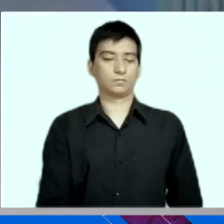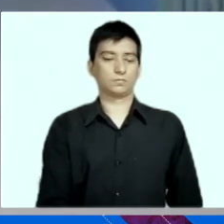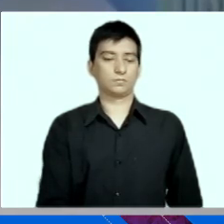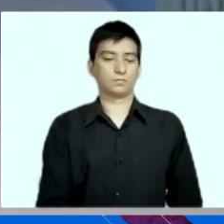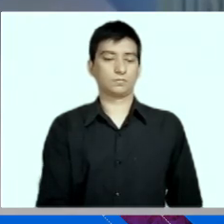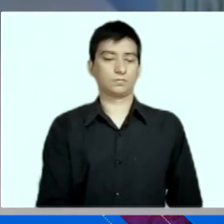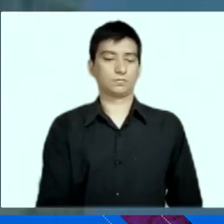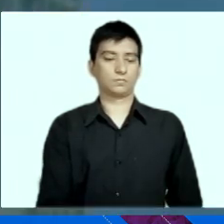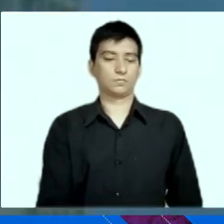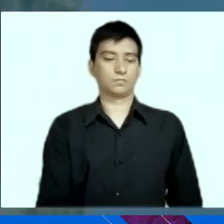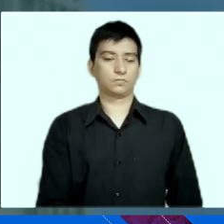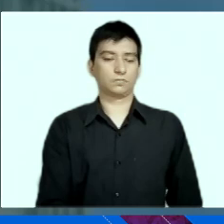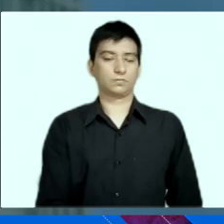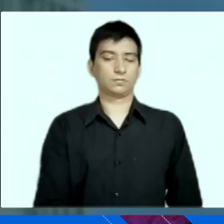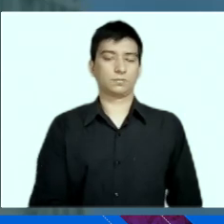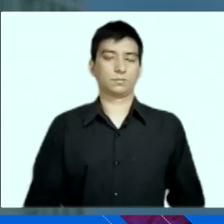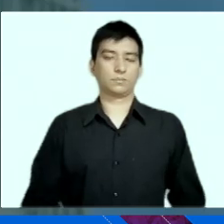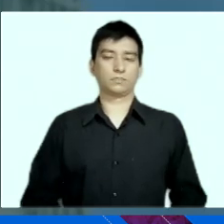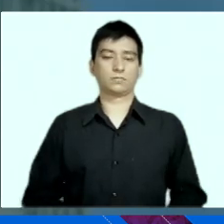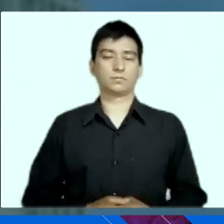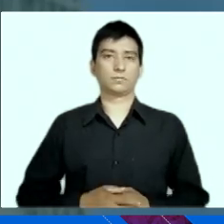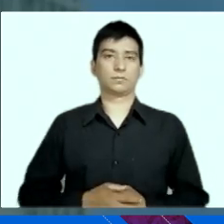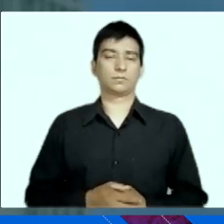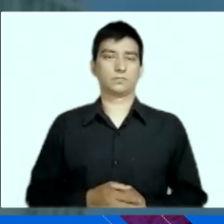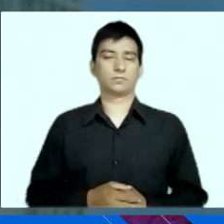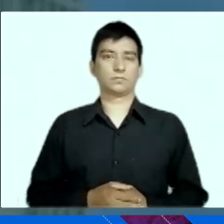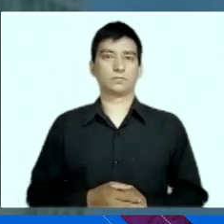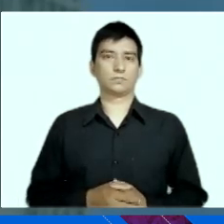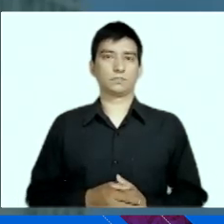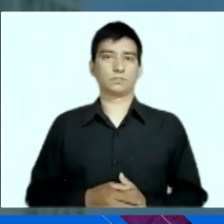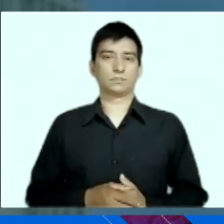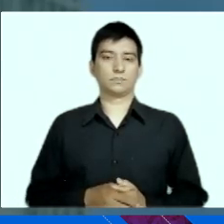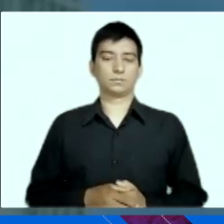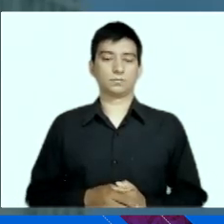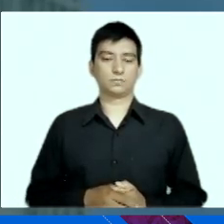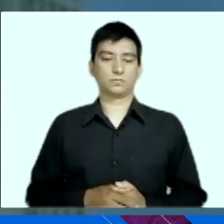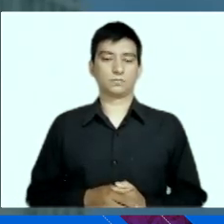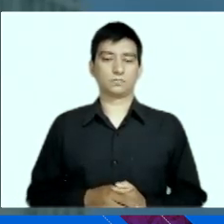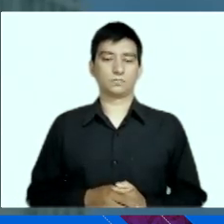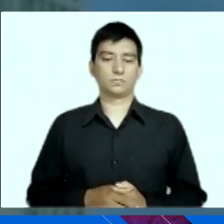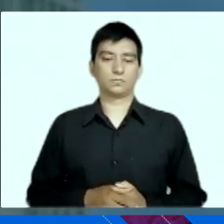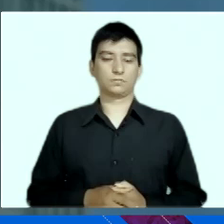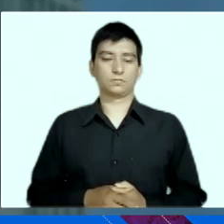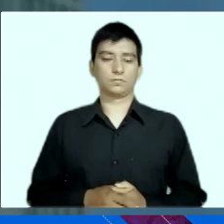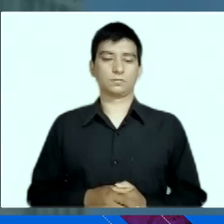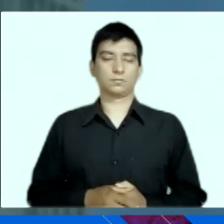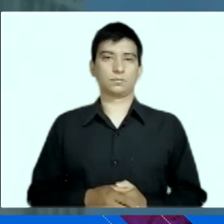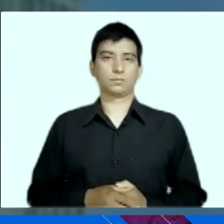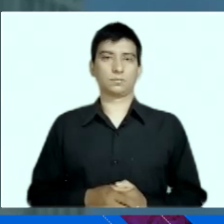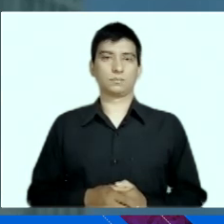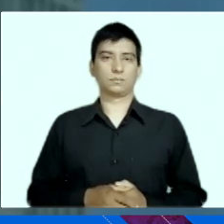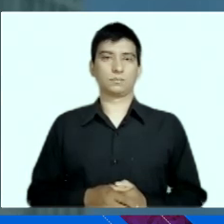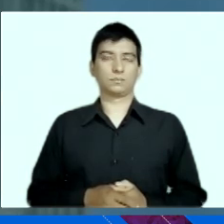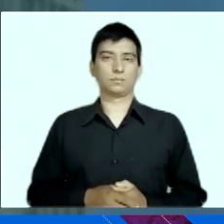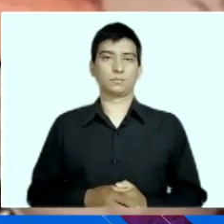el peor error de toda mi vida, que fue el de quitarle la vida a la madre de mis hijos, bueno, vine